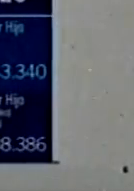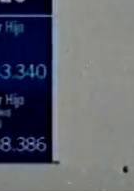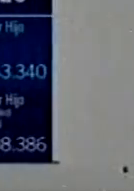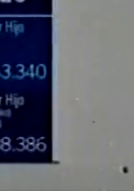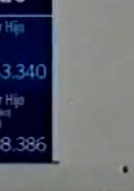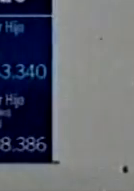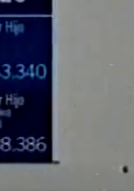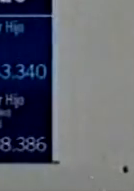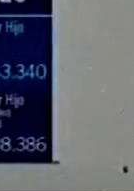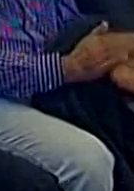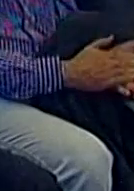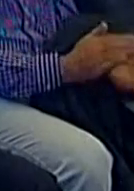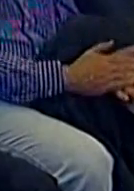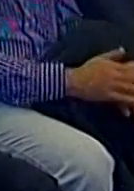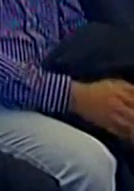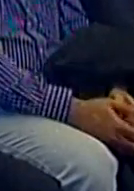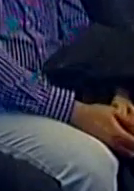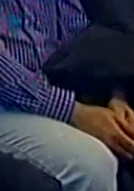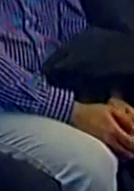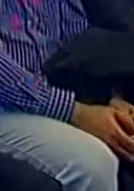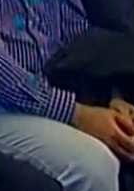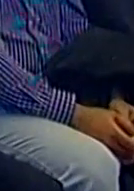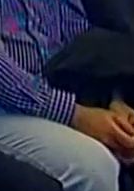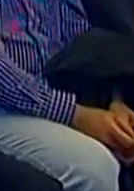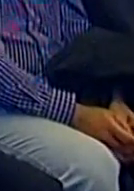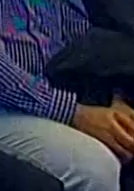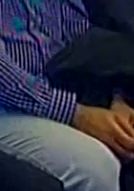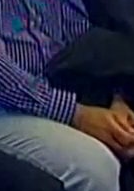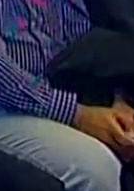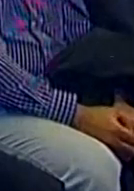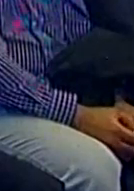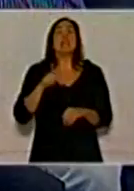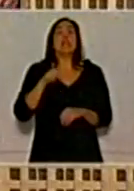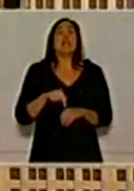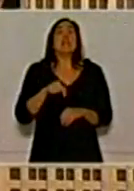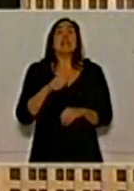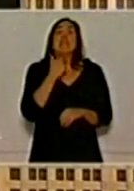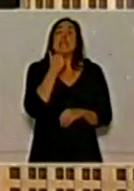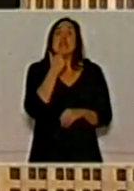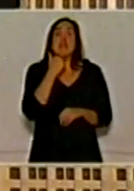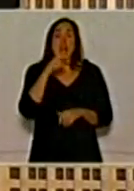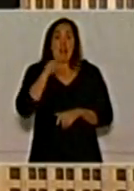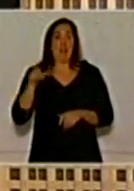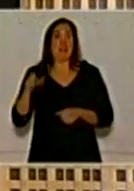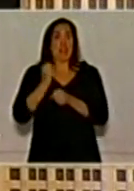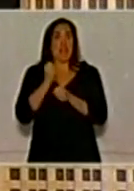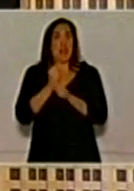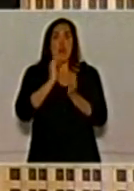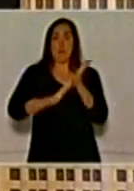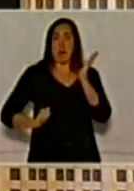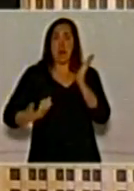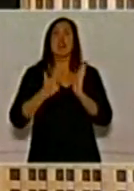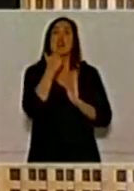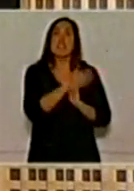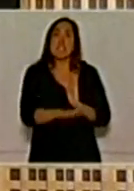pasamos en hijos de trabajadores registrados